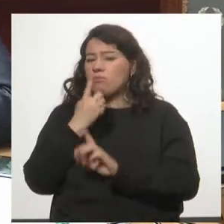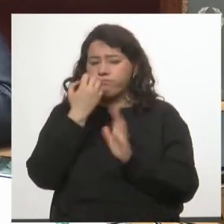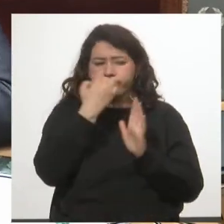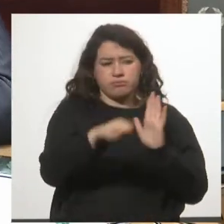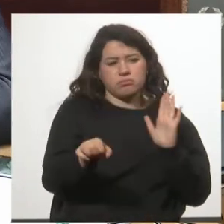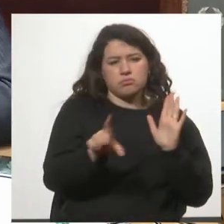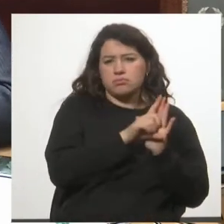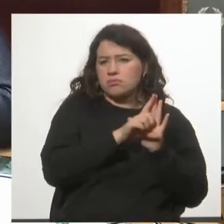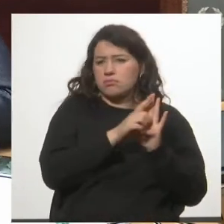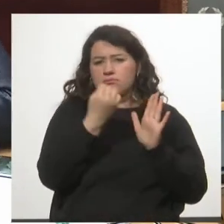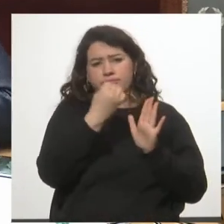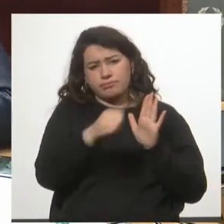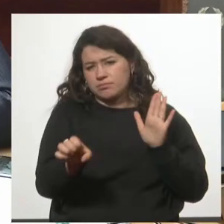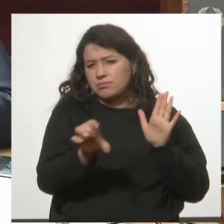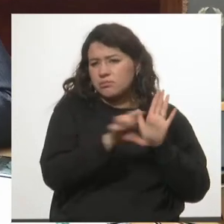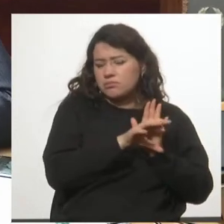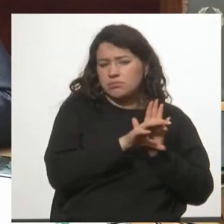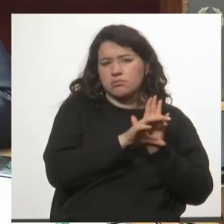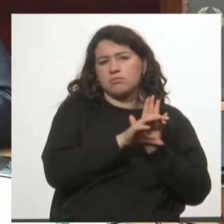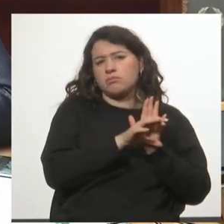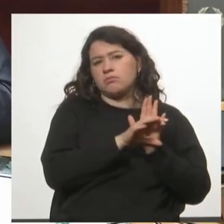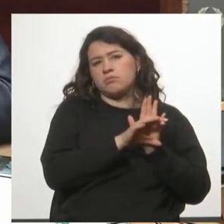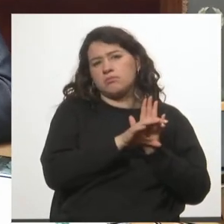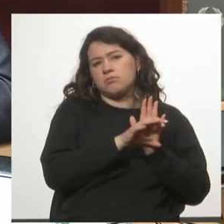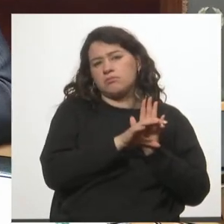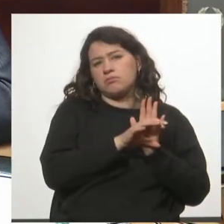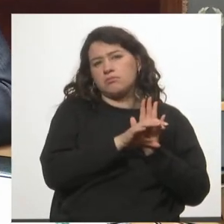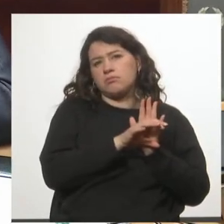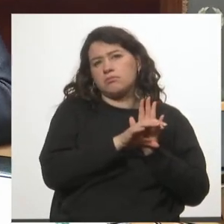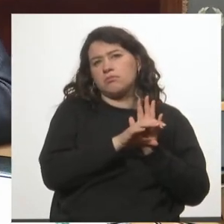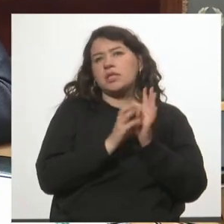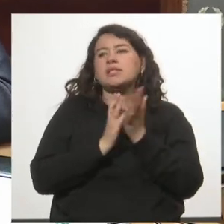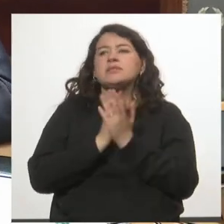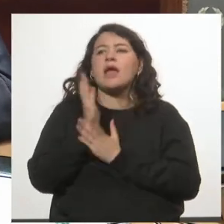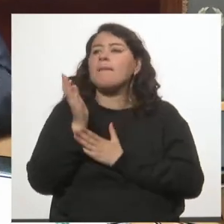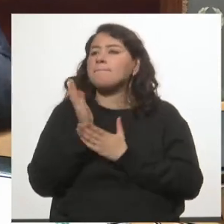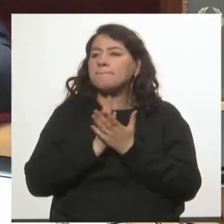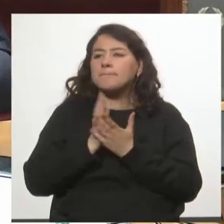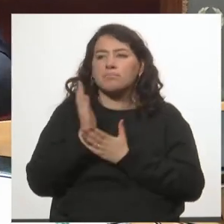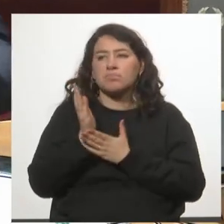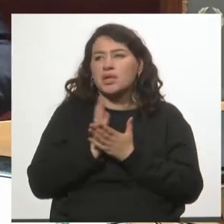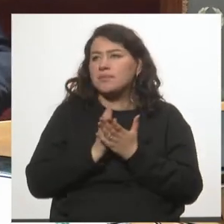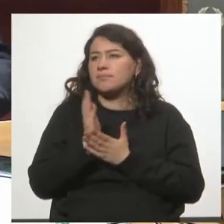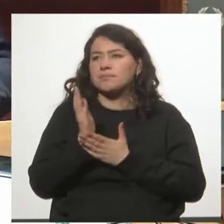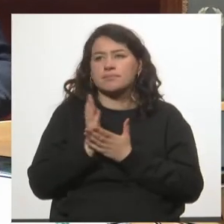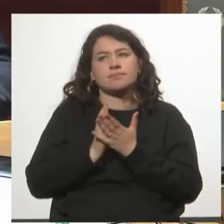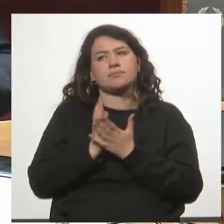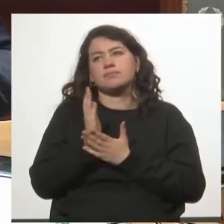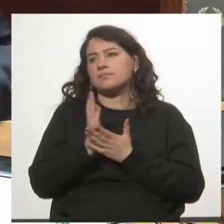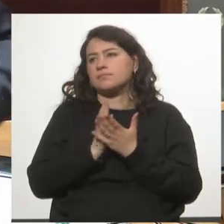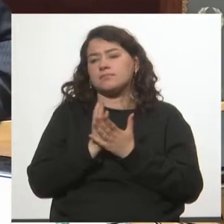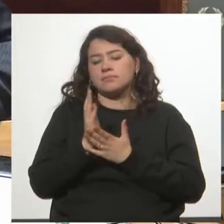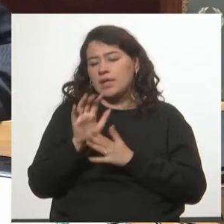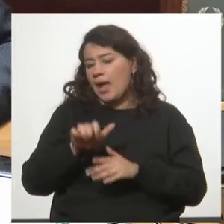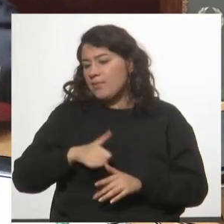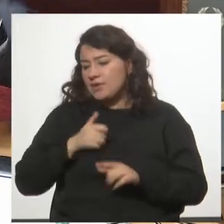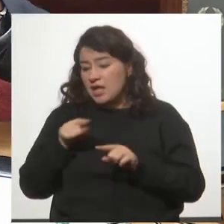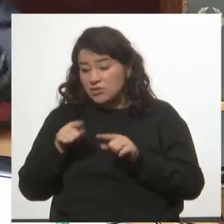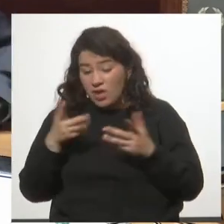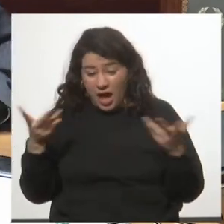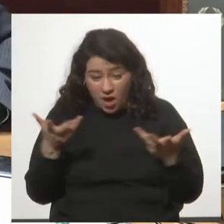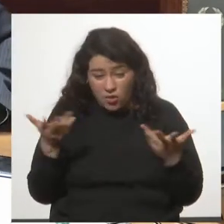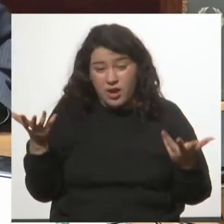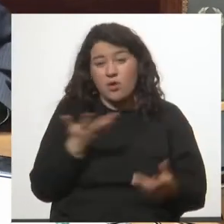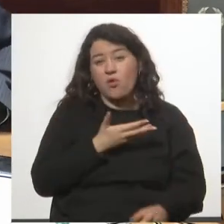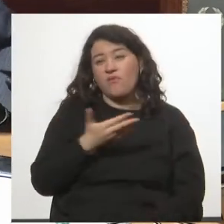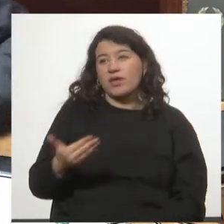no respetar la constitución y constantemente ocurrir estas cosas a las cuales hoy este